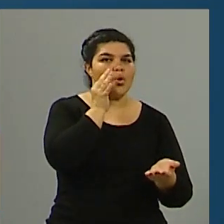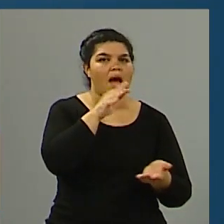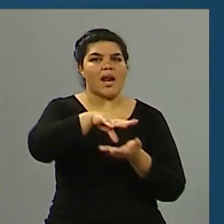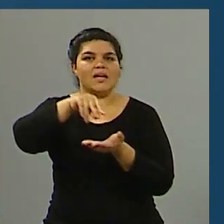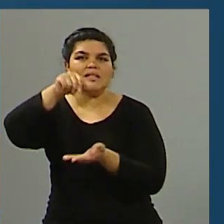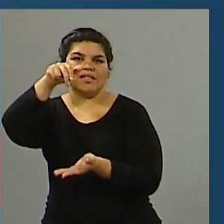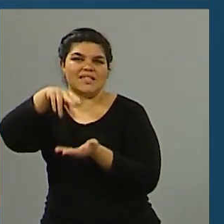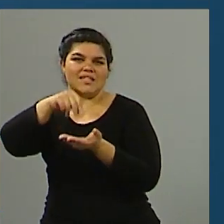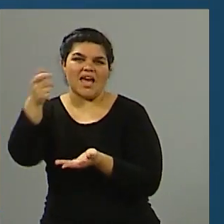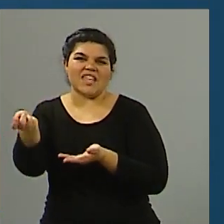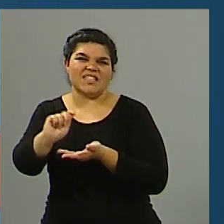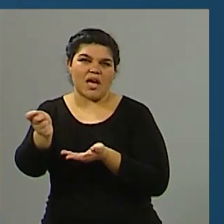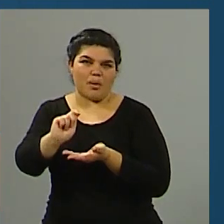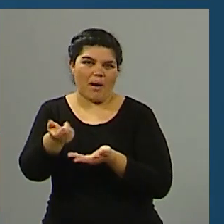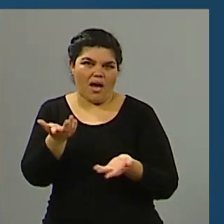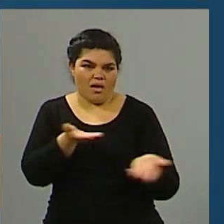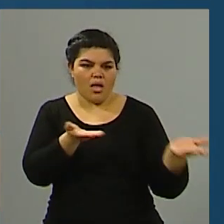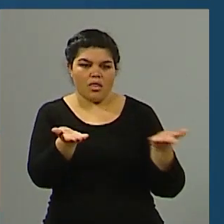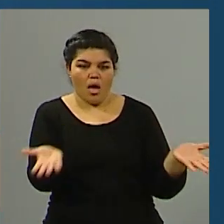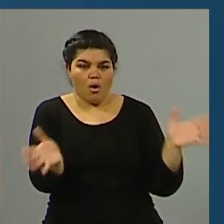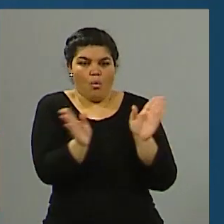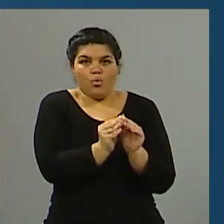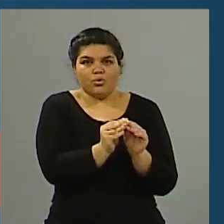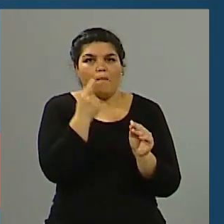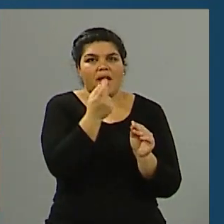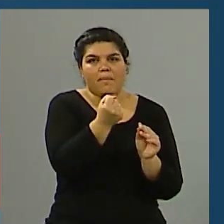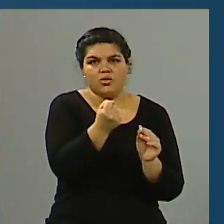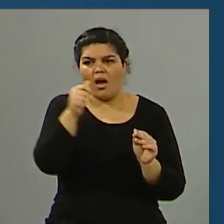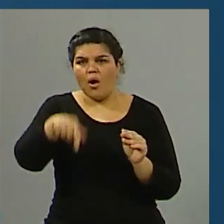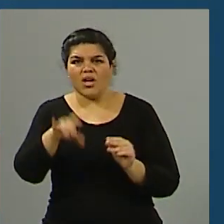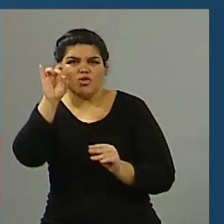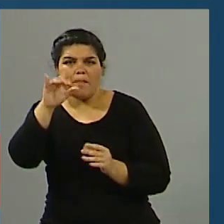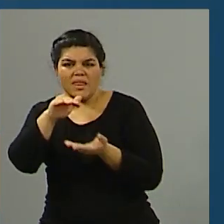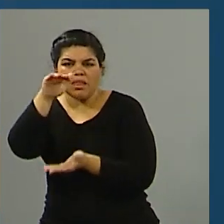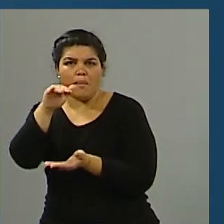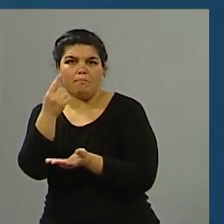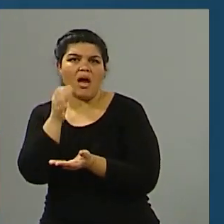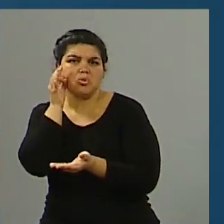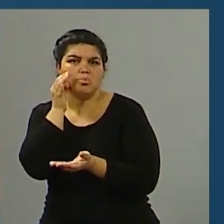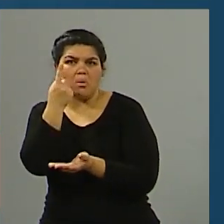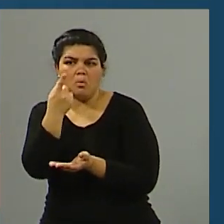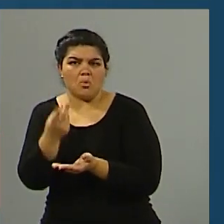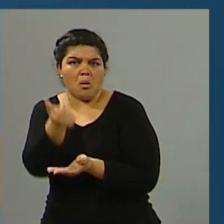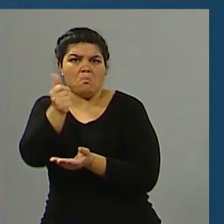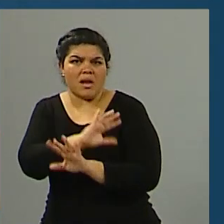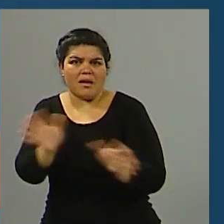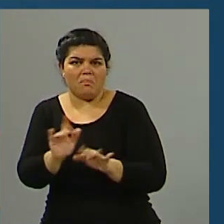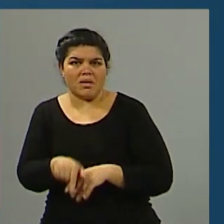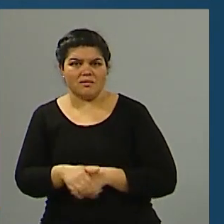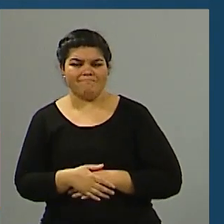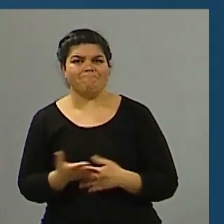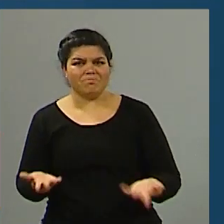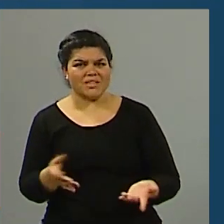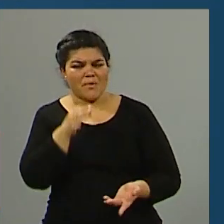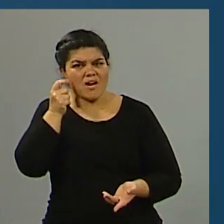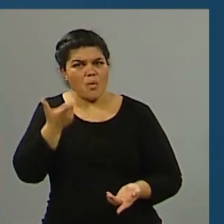1.000. Impresionante la diferencia y además en tan poco tiempo, ¿no? En cuanto a los precios. Fernando, muchísimas gracias como siempre